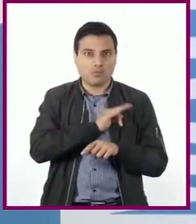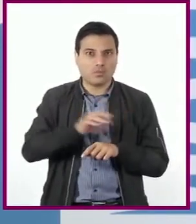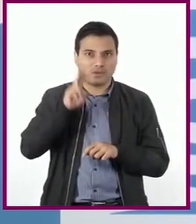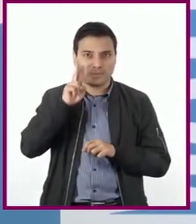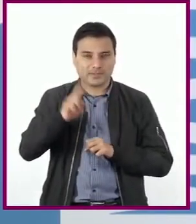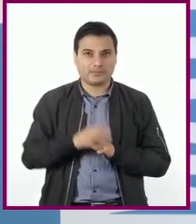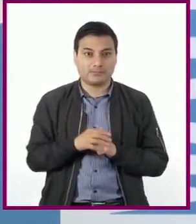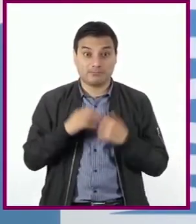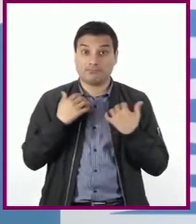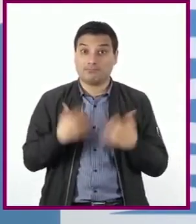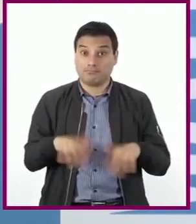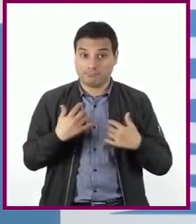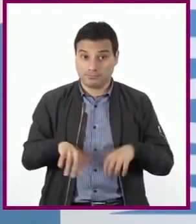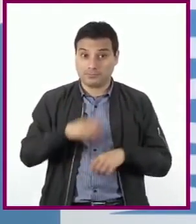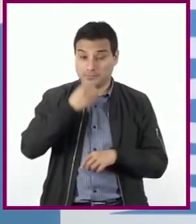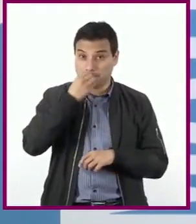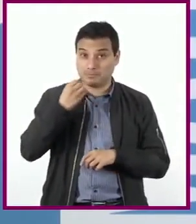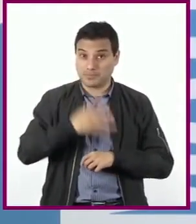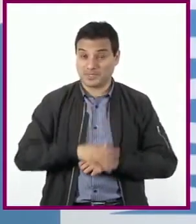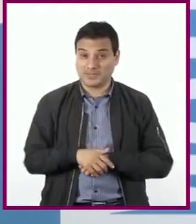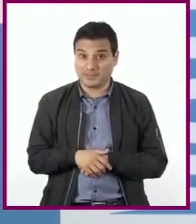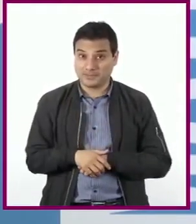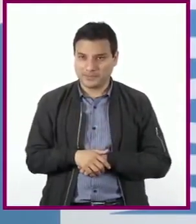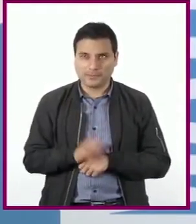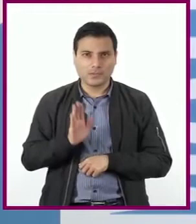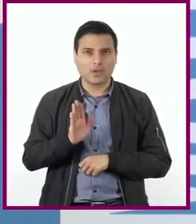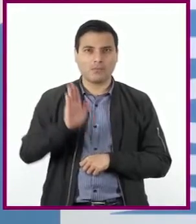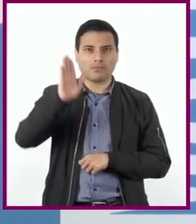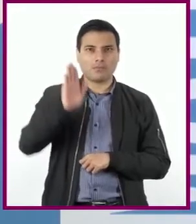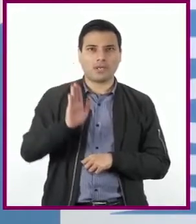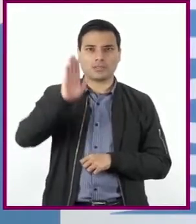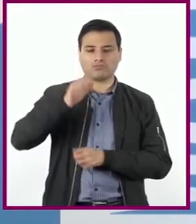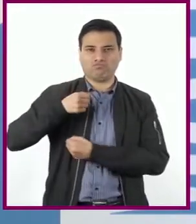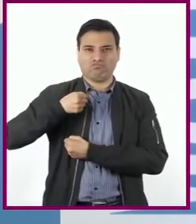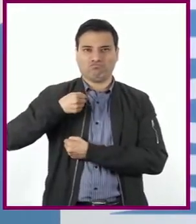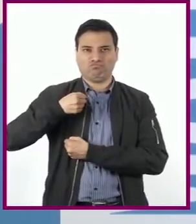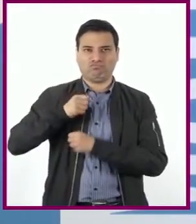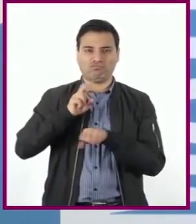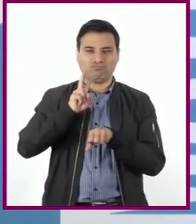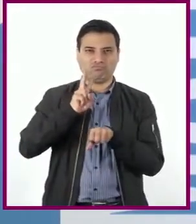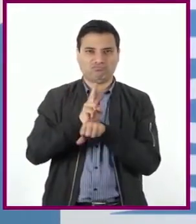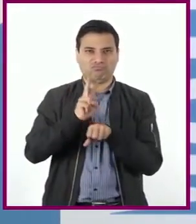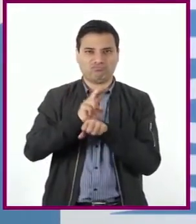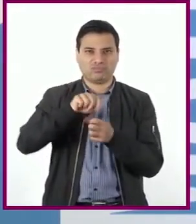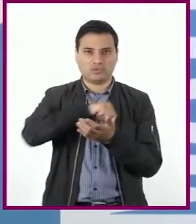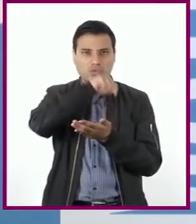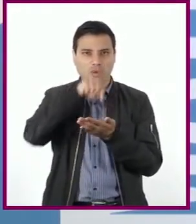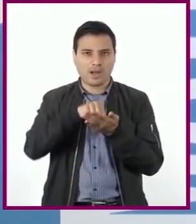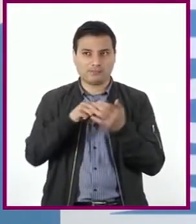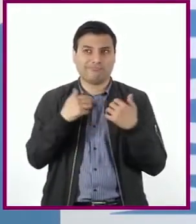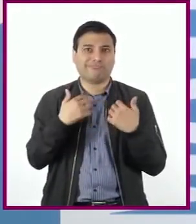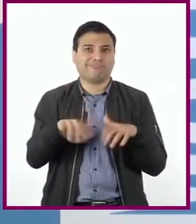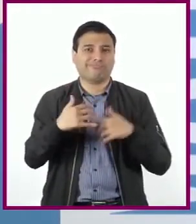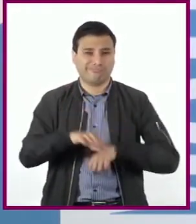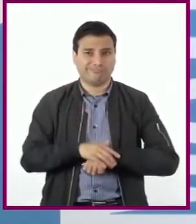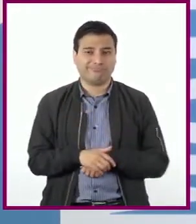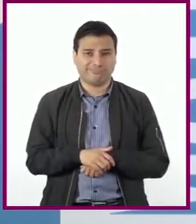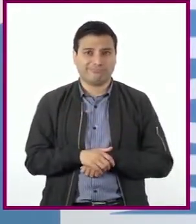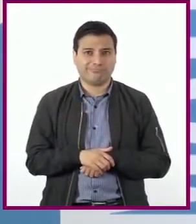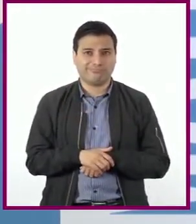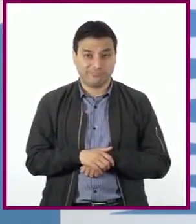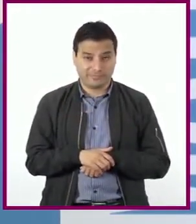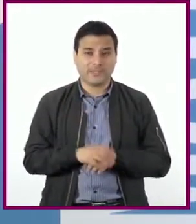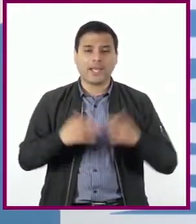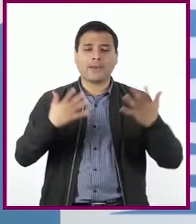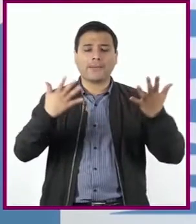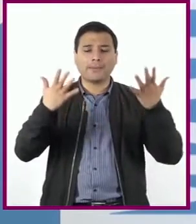Son impactantes y parece que vigilan el horizonte de este lugar de nuestro bello país. El clima